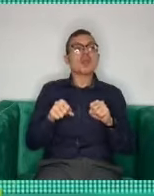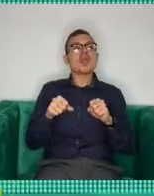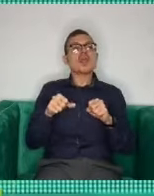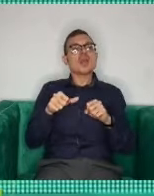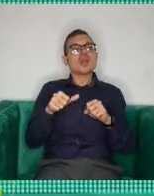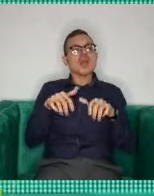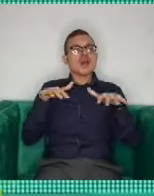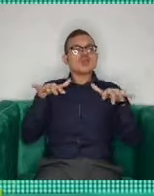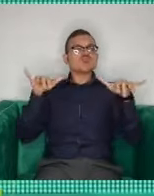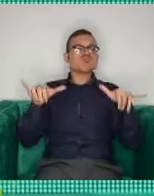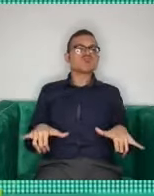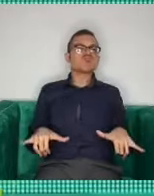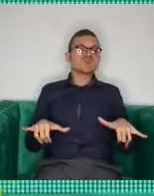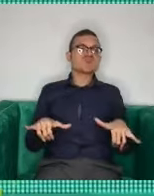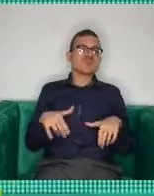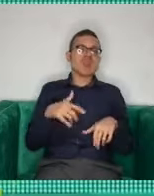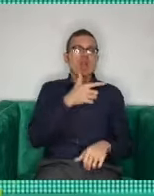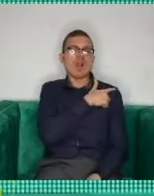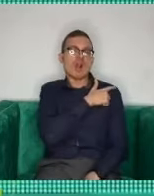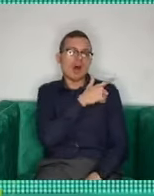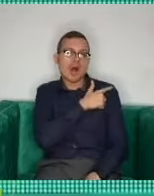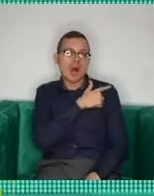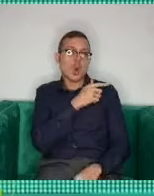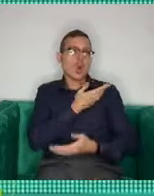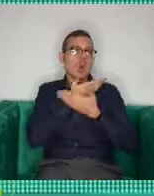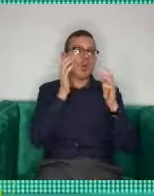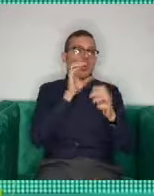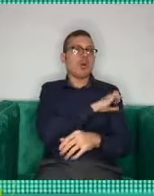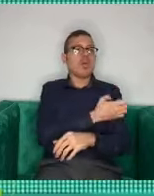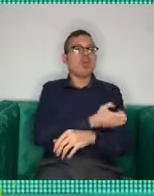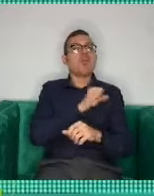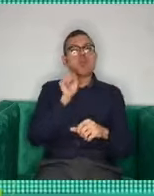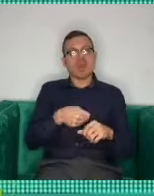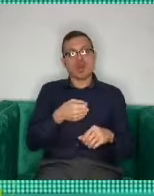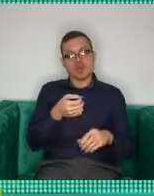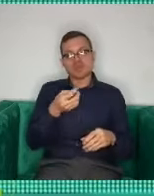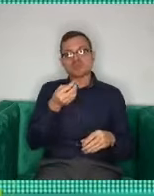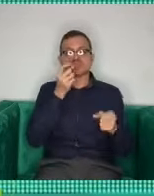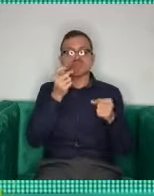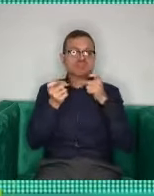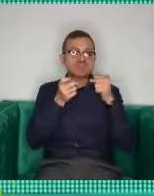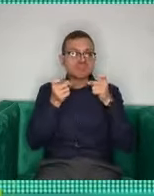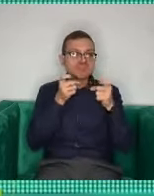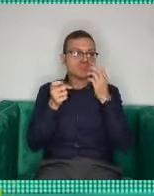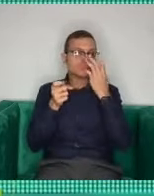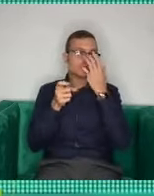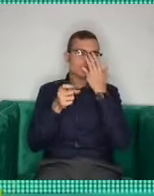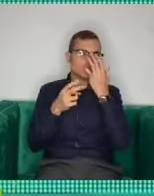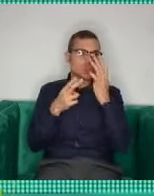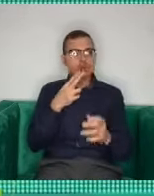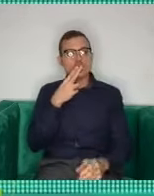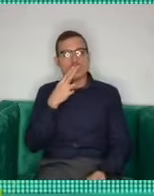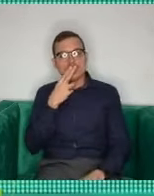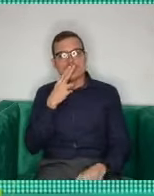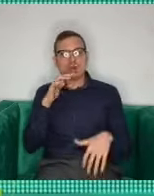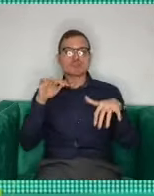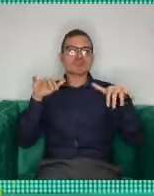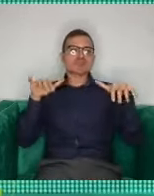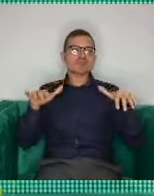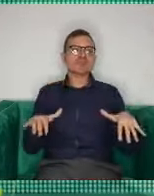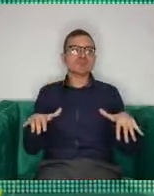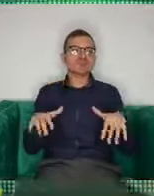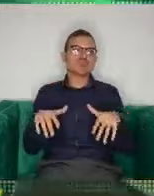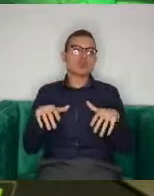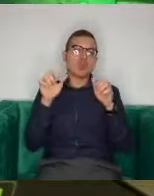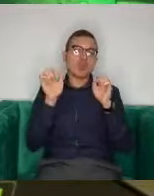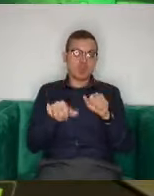comer, la dieta, que es bien importante lo que consumimos, pero fumar y el sedentarismo y la dieta son claves.